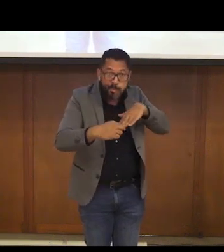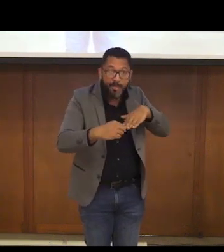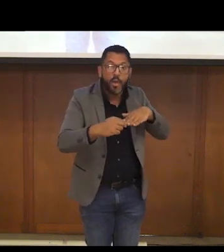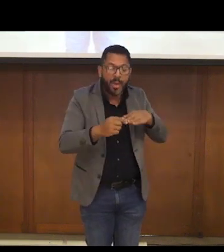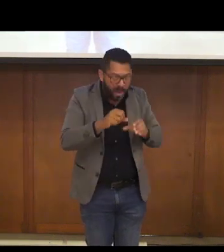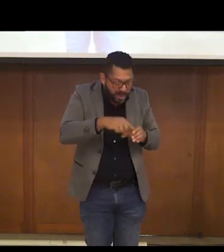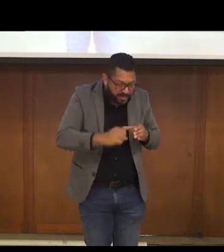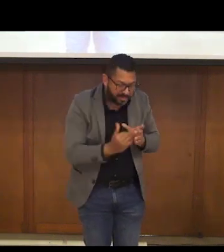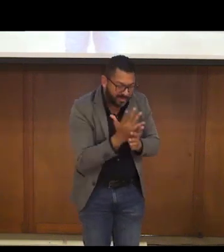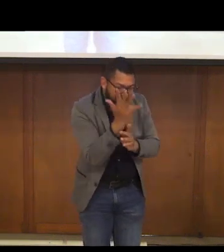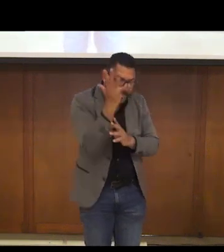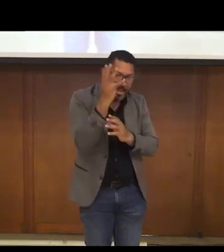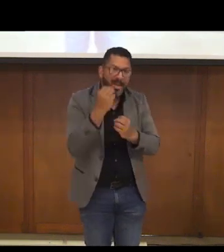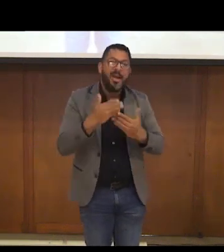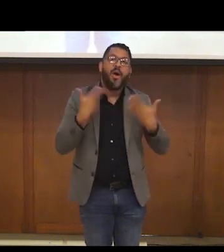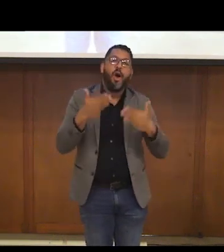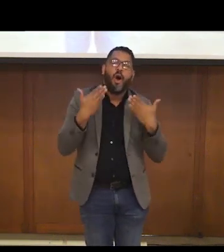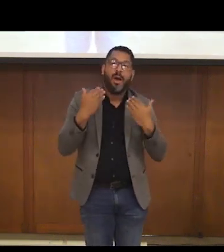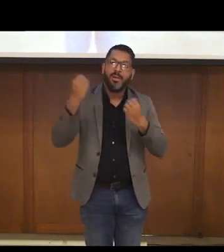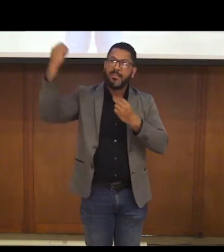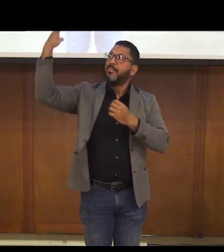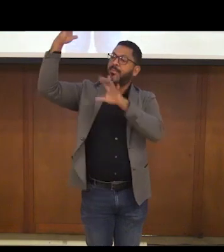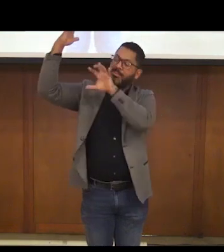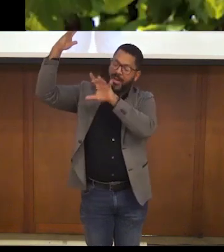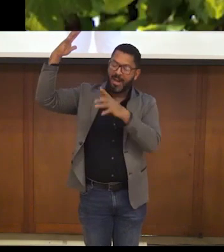que los almendros los siembran mucho para sombra.